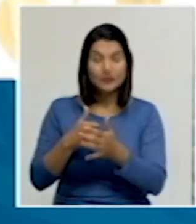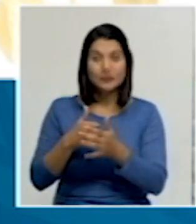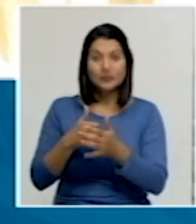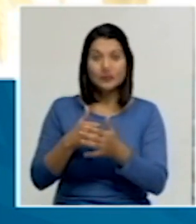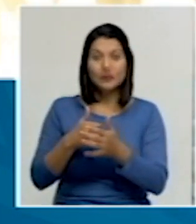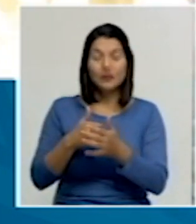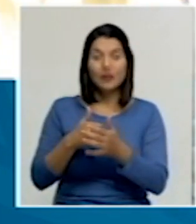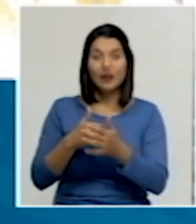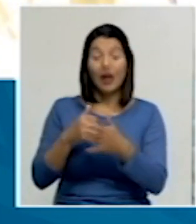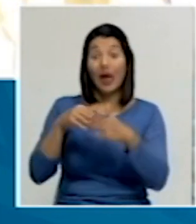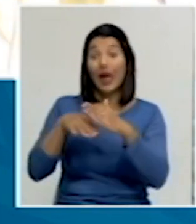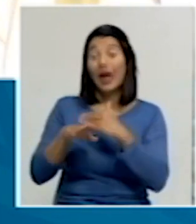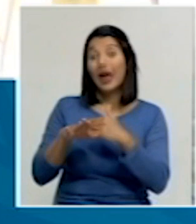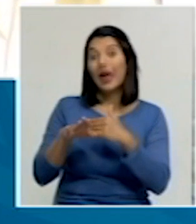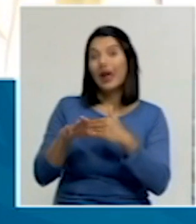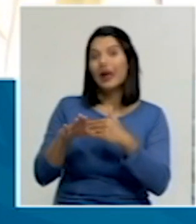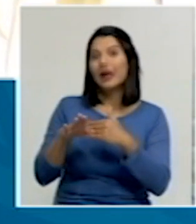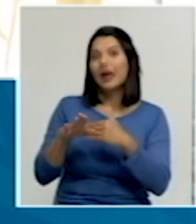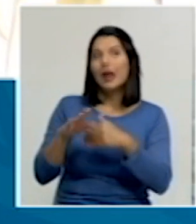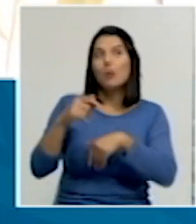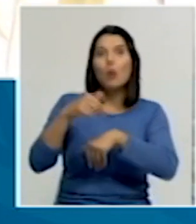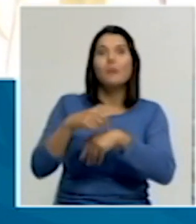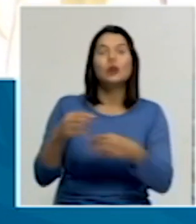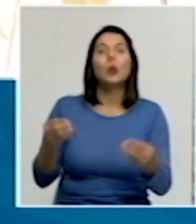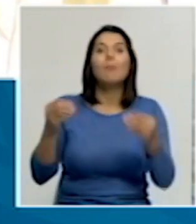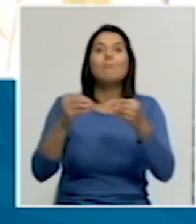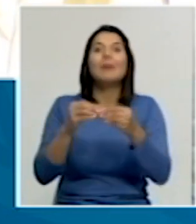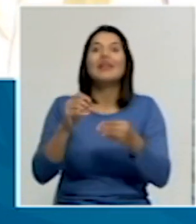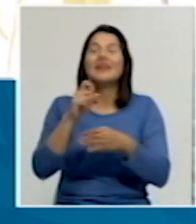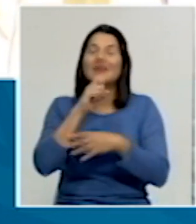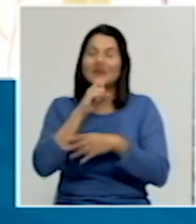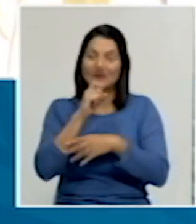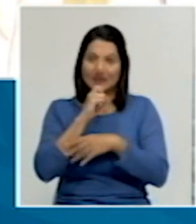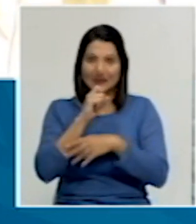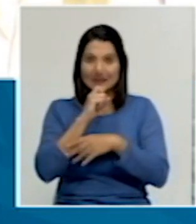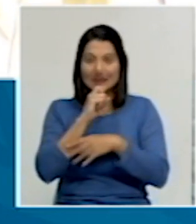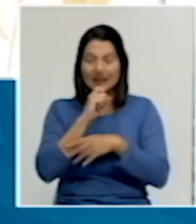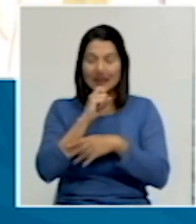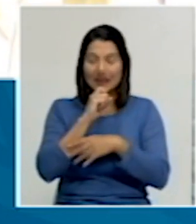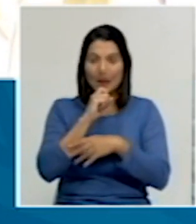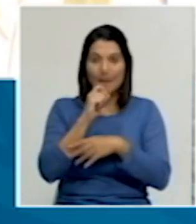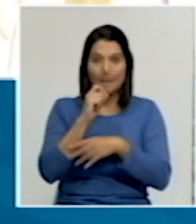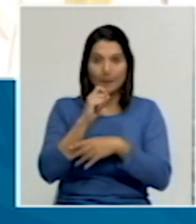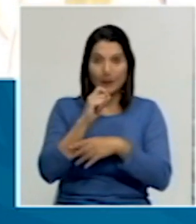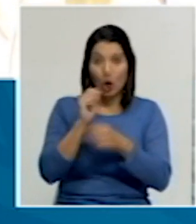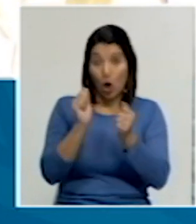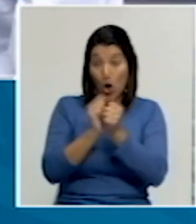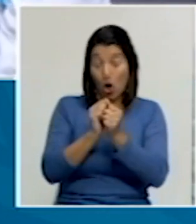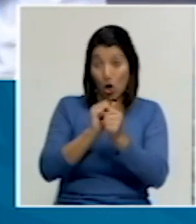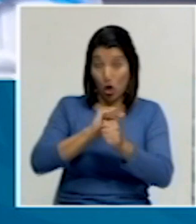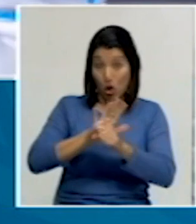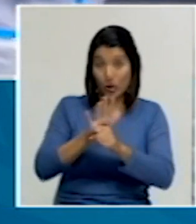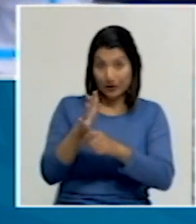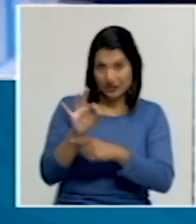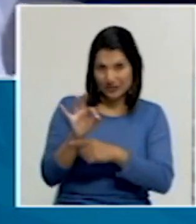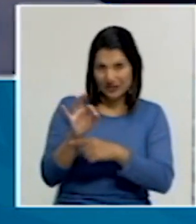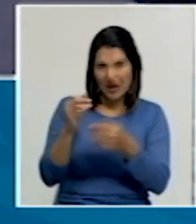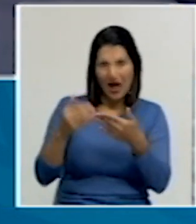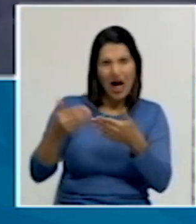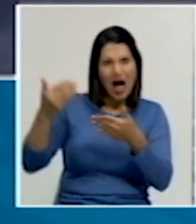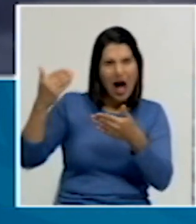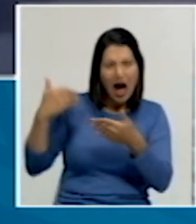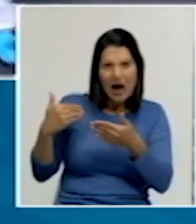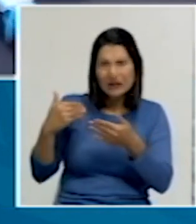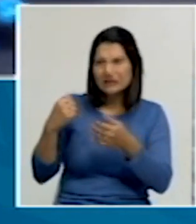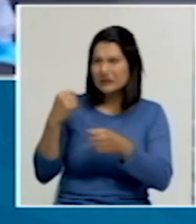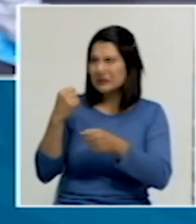intensivos en la etapa más mala digamos, de esto. En aquel momento se corría por